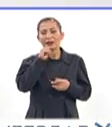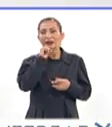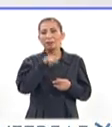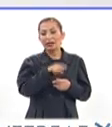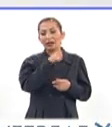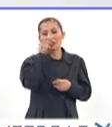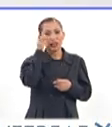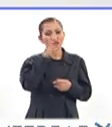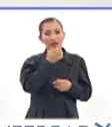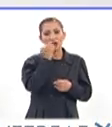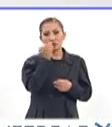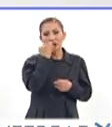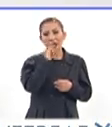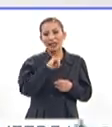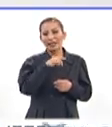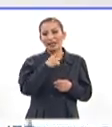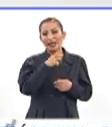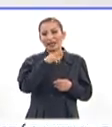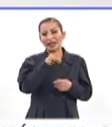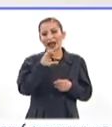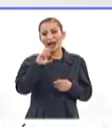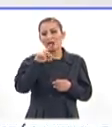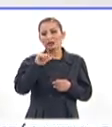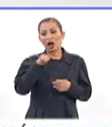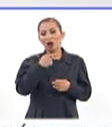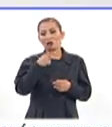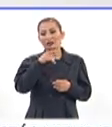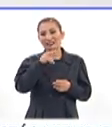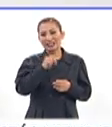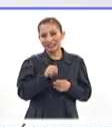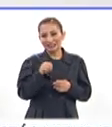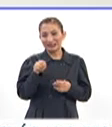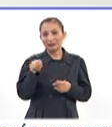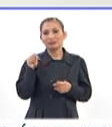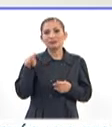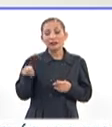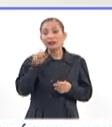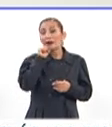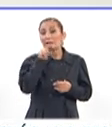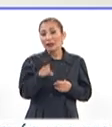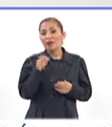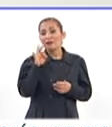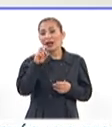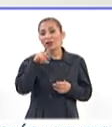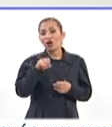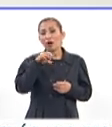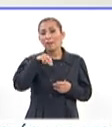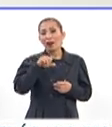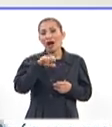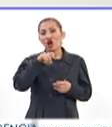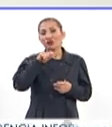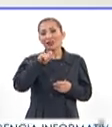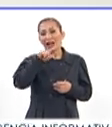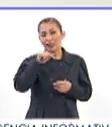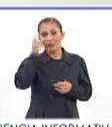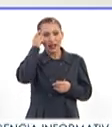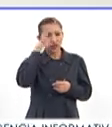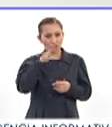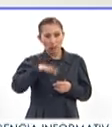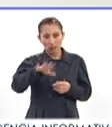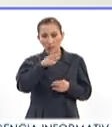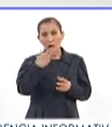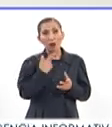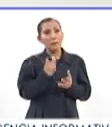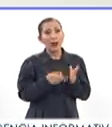por supuesto, el director de la Facultad de Ingeniería, Carlos Agustín Escalante, además de Fernando Macotela, quien es el director de